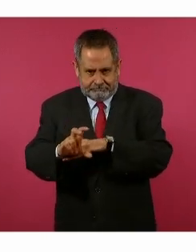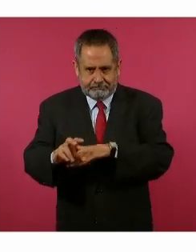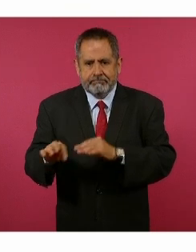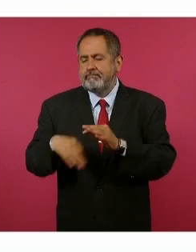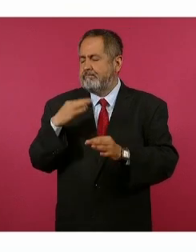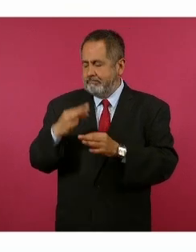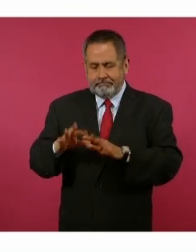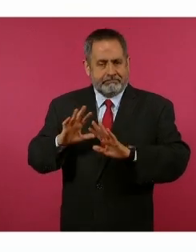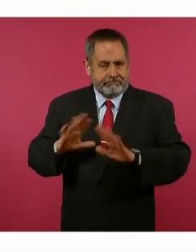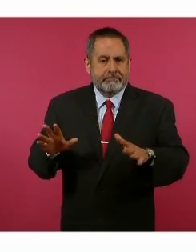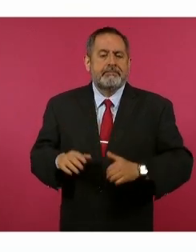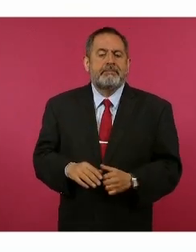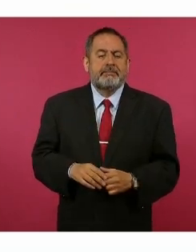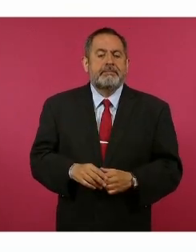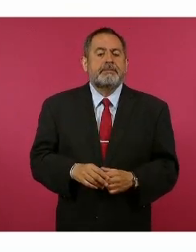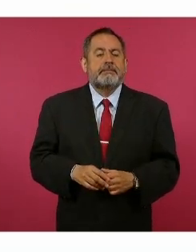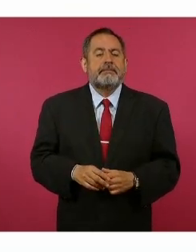dejar